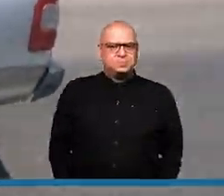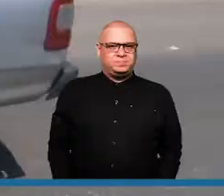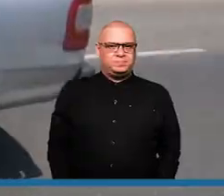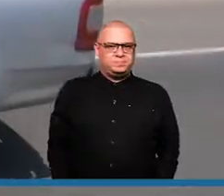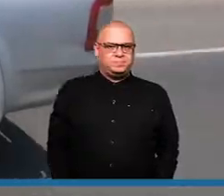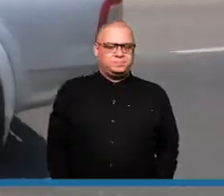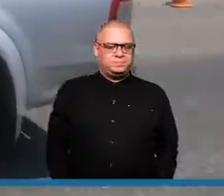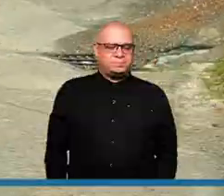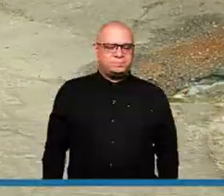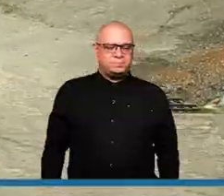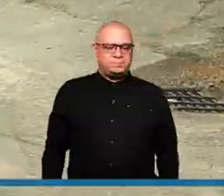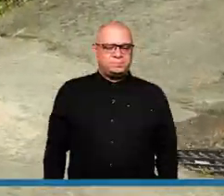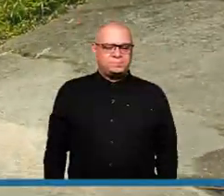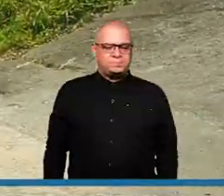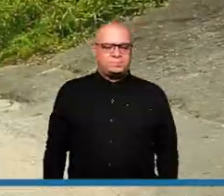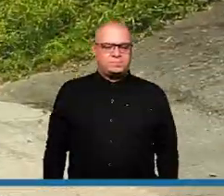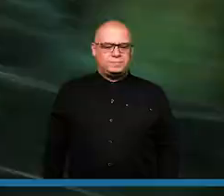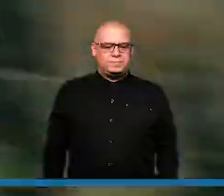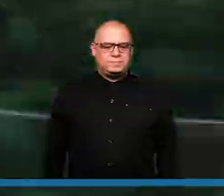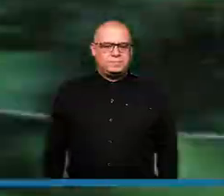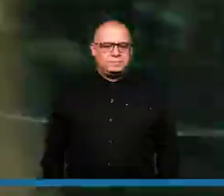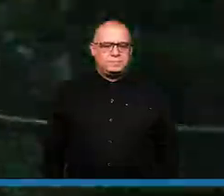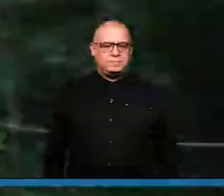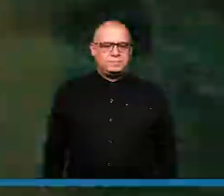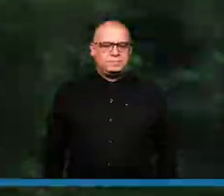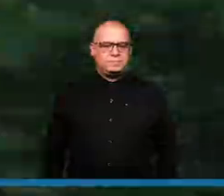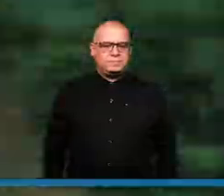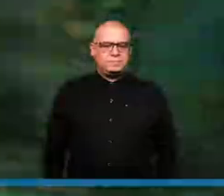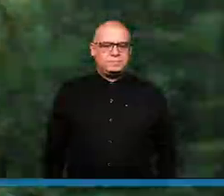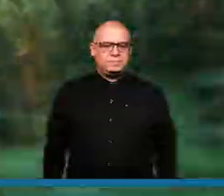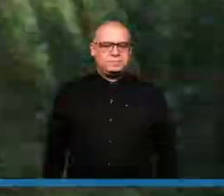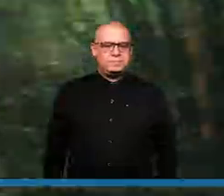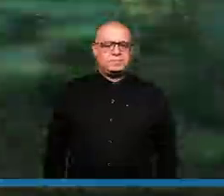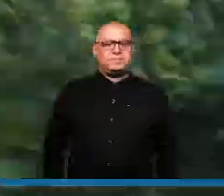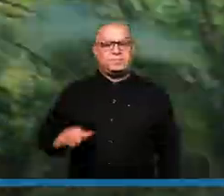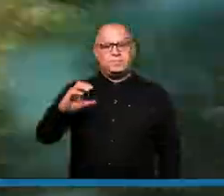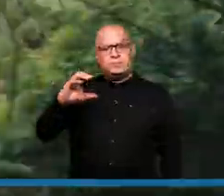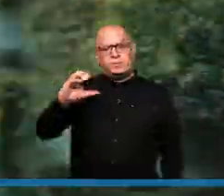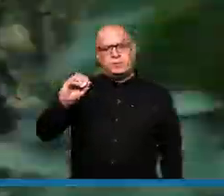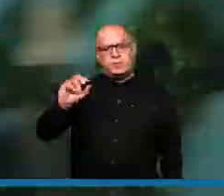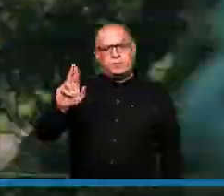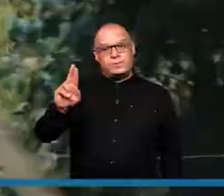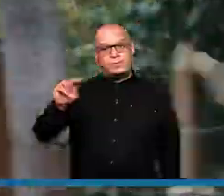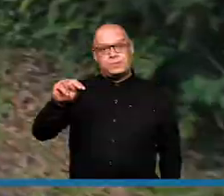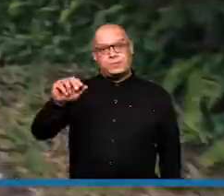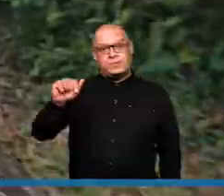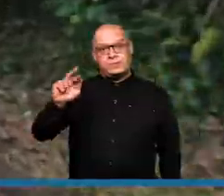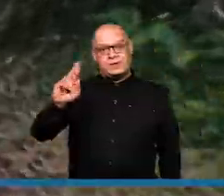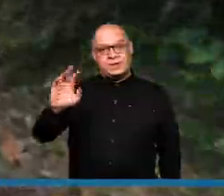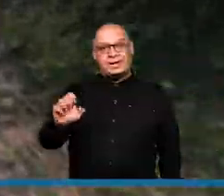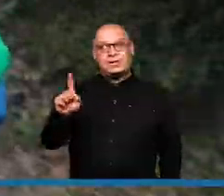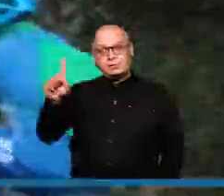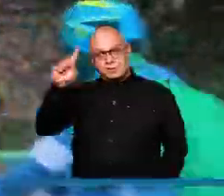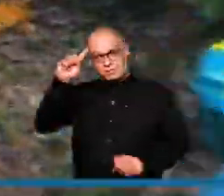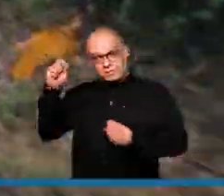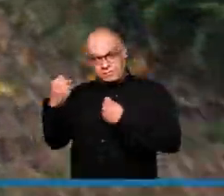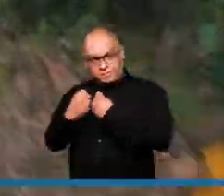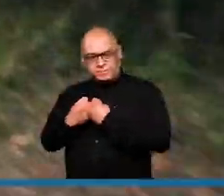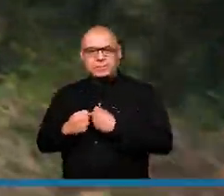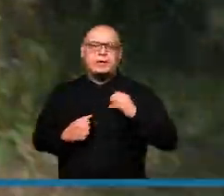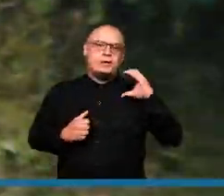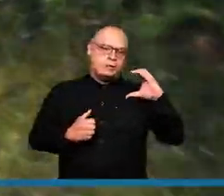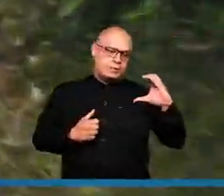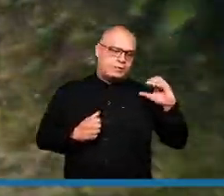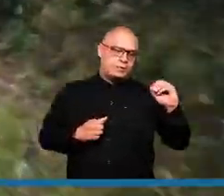En convenio con Cornare, que se realizan las mismas actividades del convenio con Corantioquia, resaltamos que se logran en